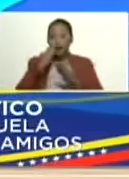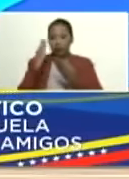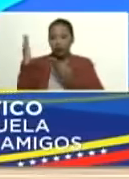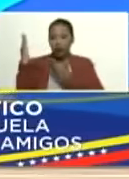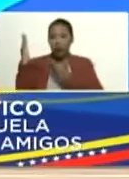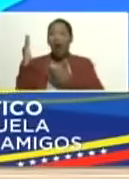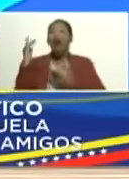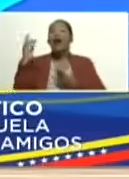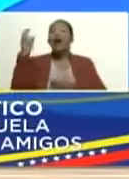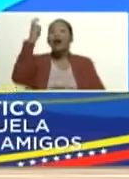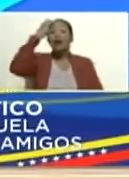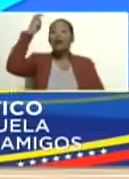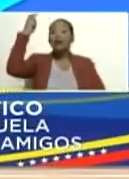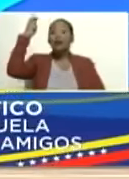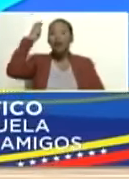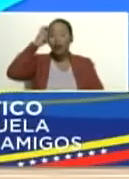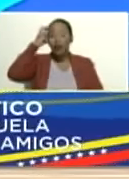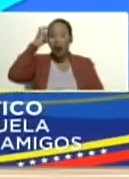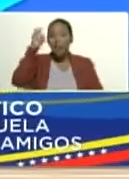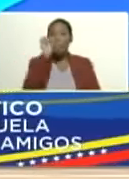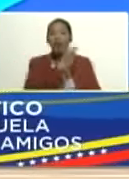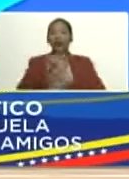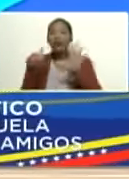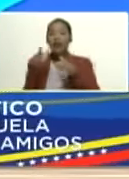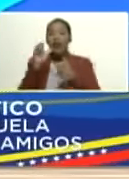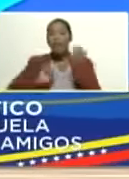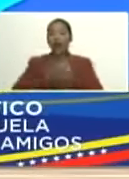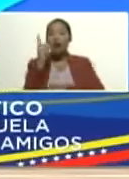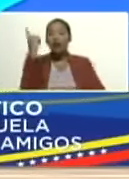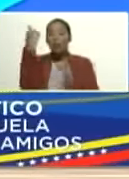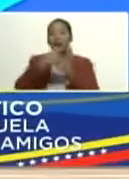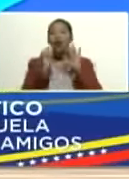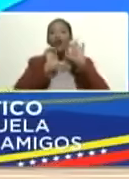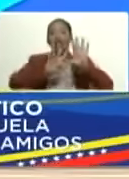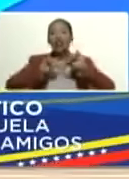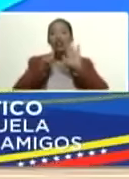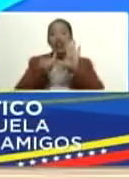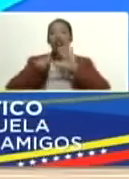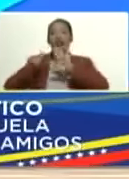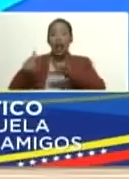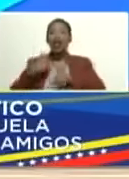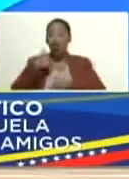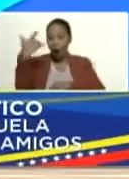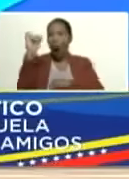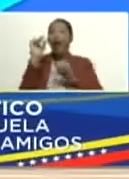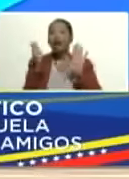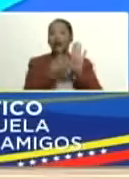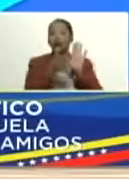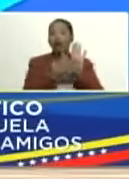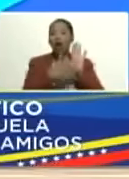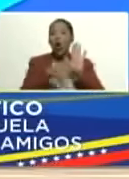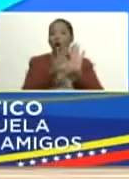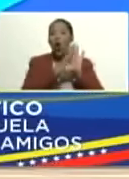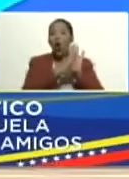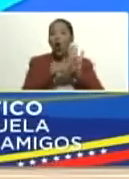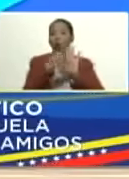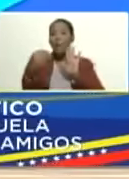de la Cancillería del 26 de mayo de 1966. Tengo copia certificada en mi mano